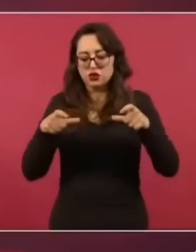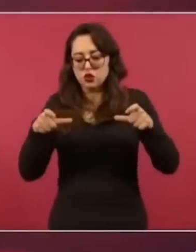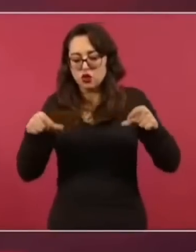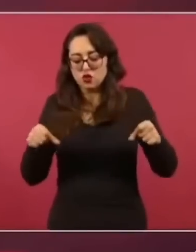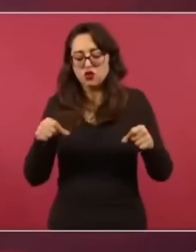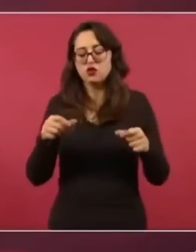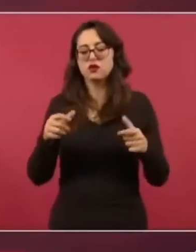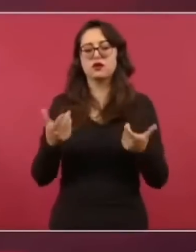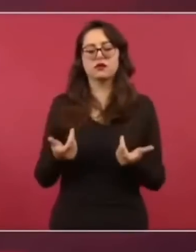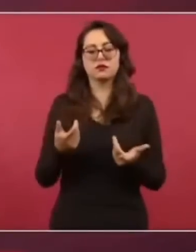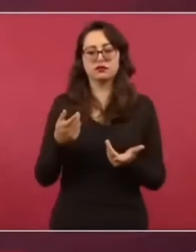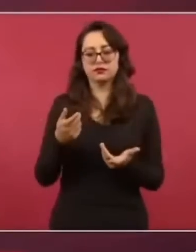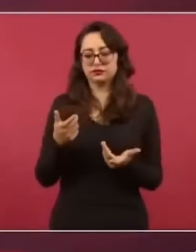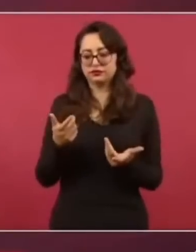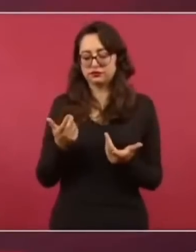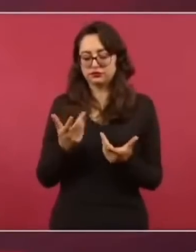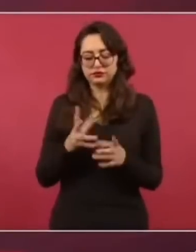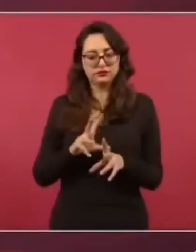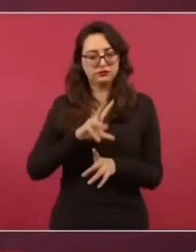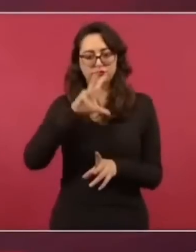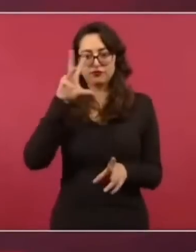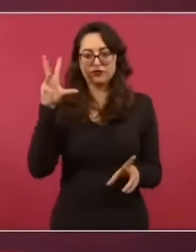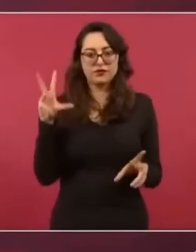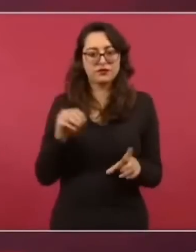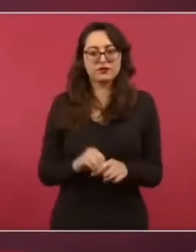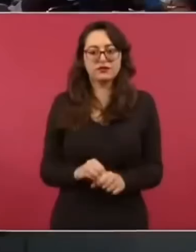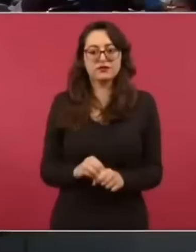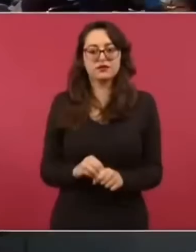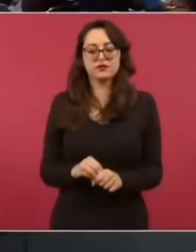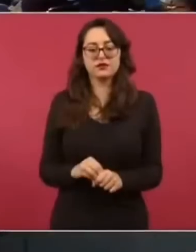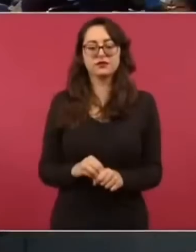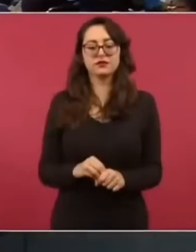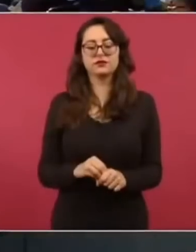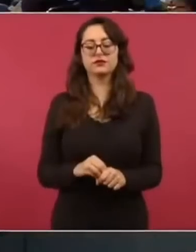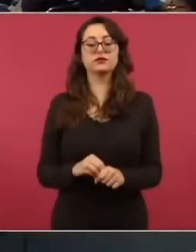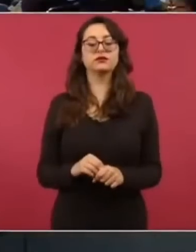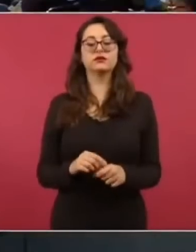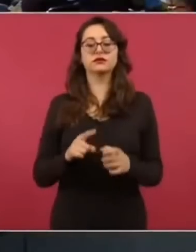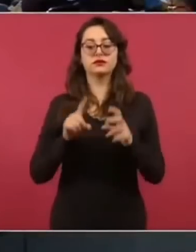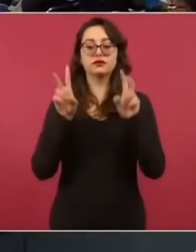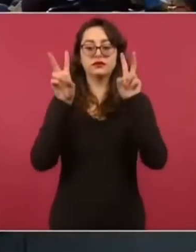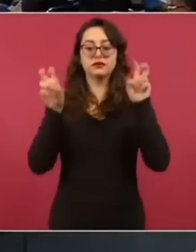cheque, a nombre de quien iba dirigido